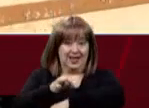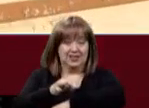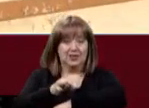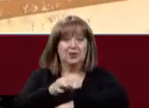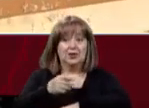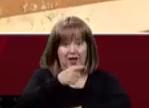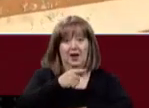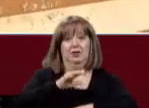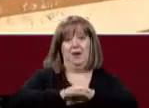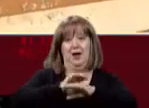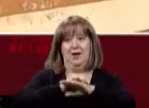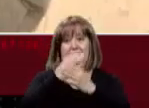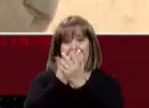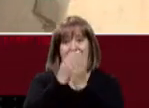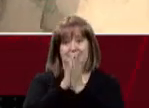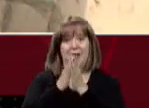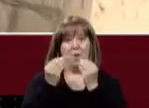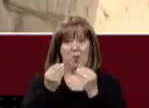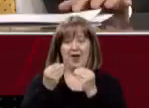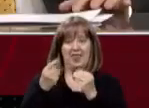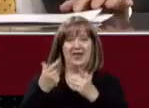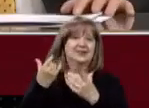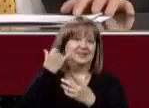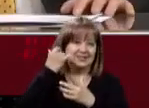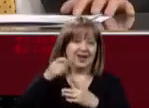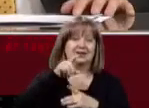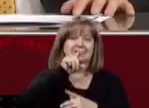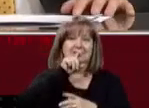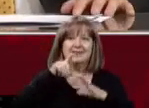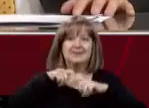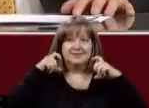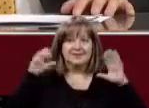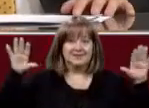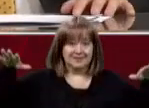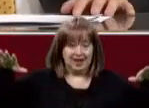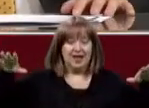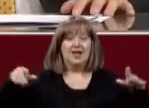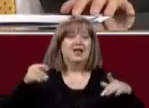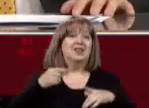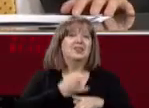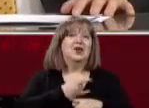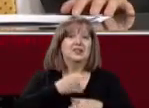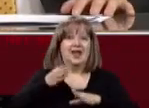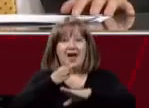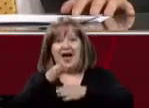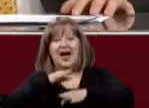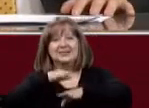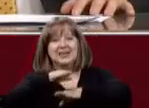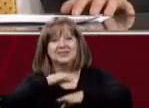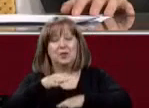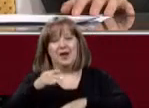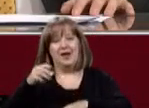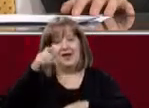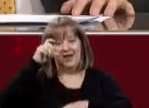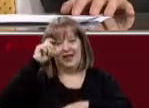pueda restaurar este ícono que es la bienvenida a la ciudad de Mendoza, que se encuentra en el acceso este, como es el